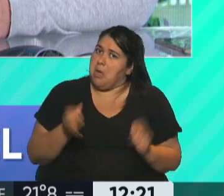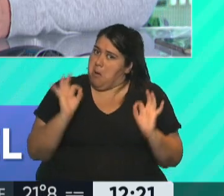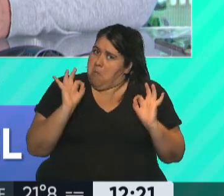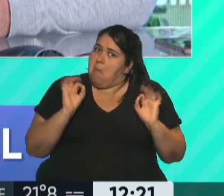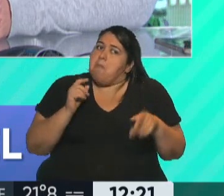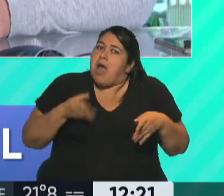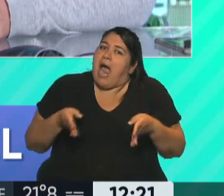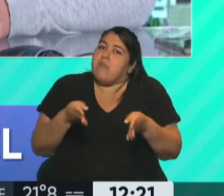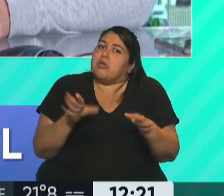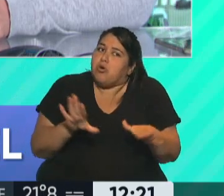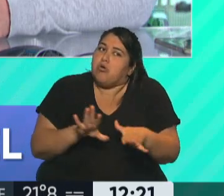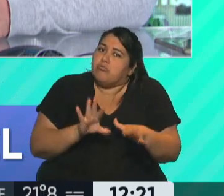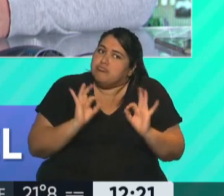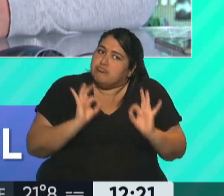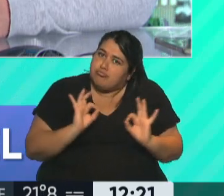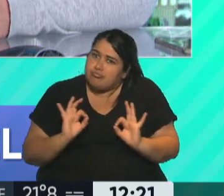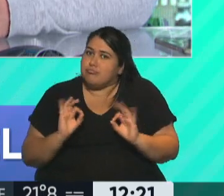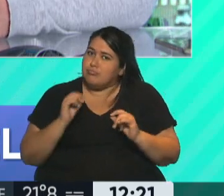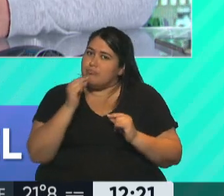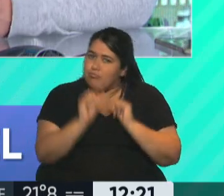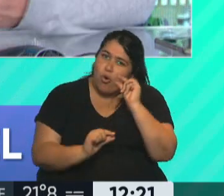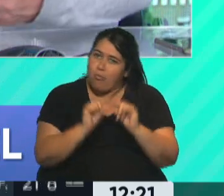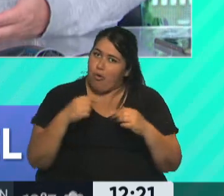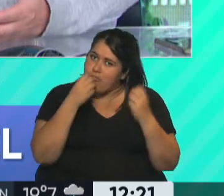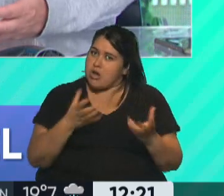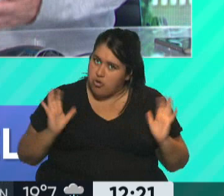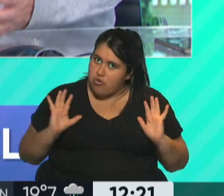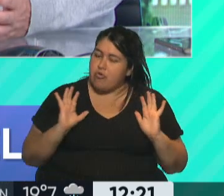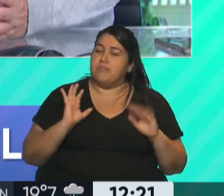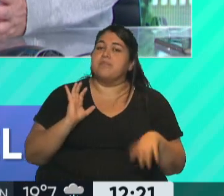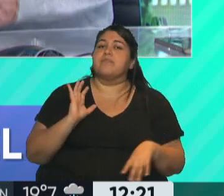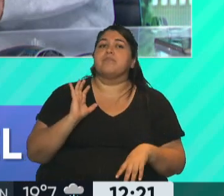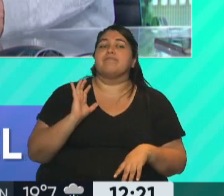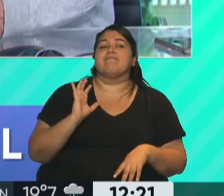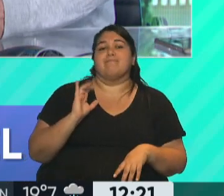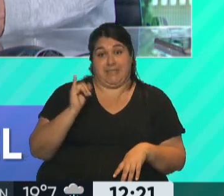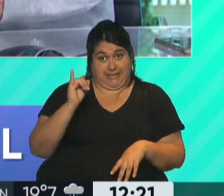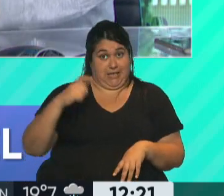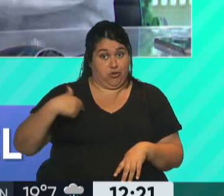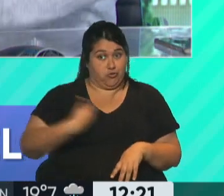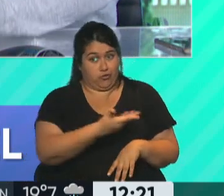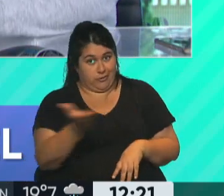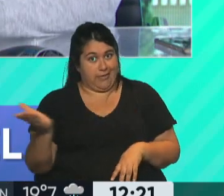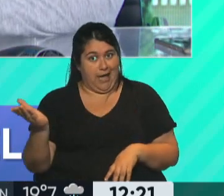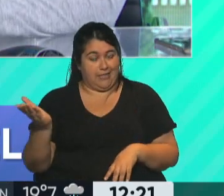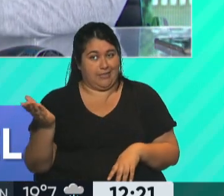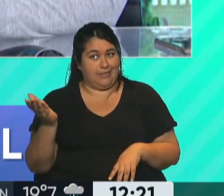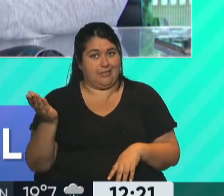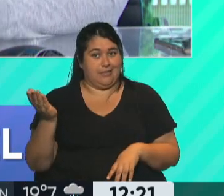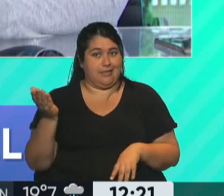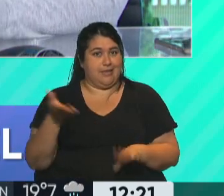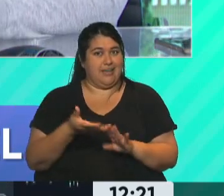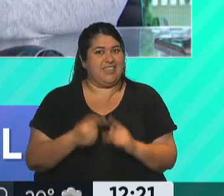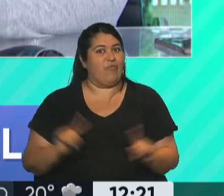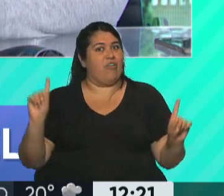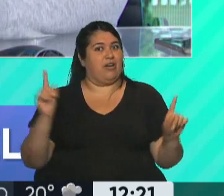cierto también es que, bueno, hay esto que te decía, hay una sociedad que que está teniendo una mecha mucho más corta de la que se tuvo en el